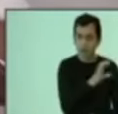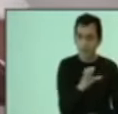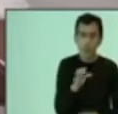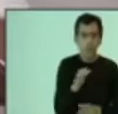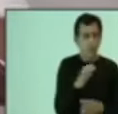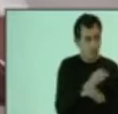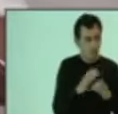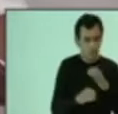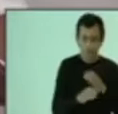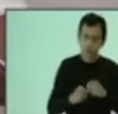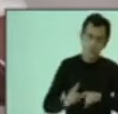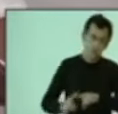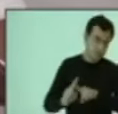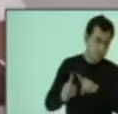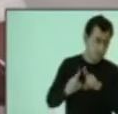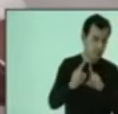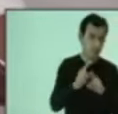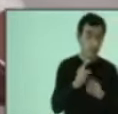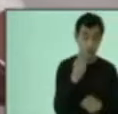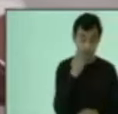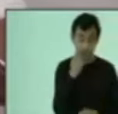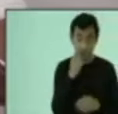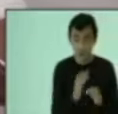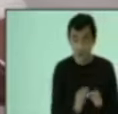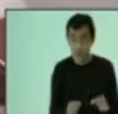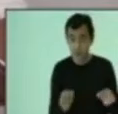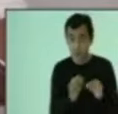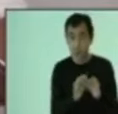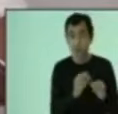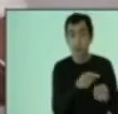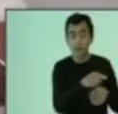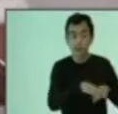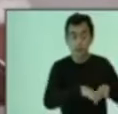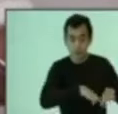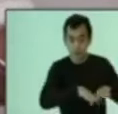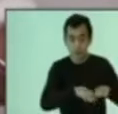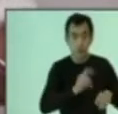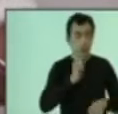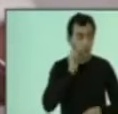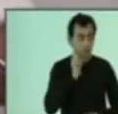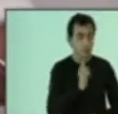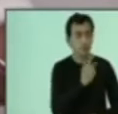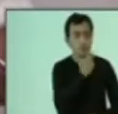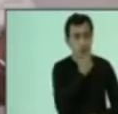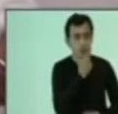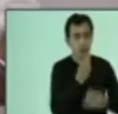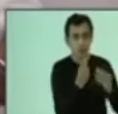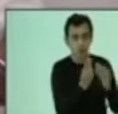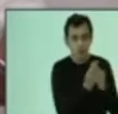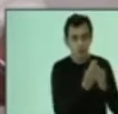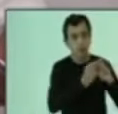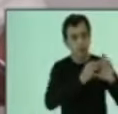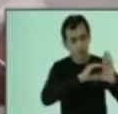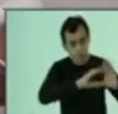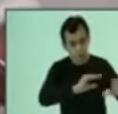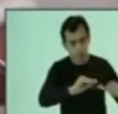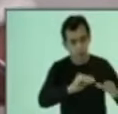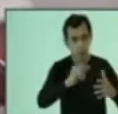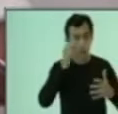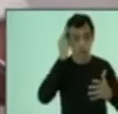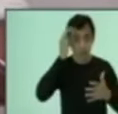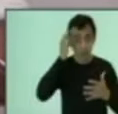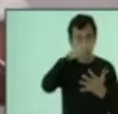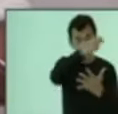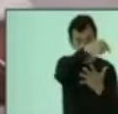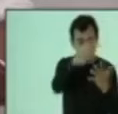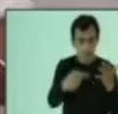etcétera. Pero algo muy importante, capacitaremos a los trabajadores, hombres y mujeres, en distintos oficios para que puedan